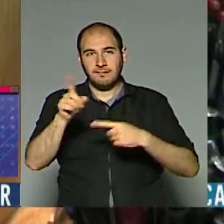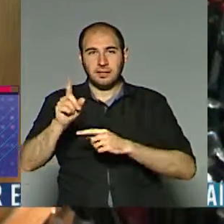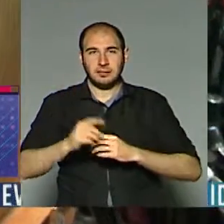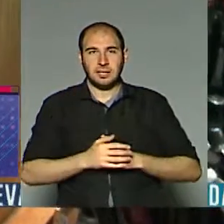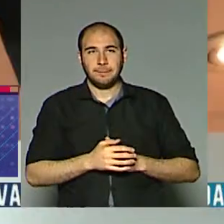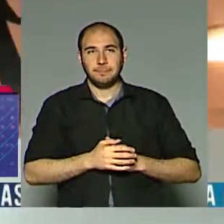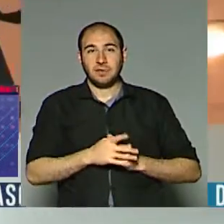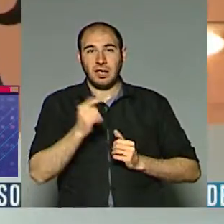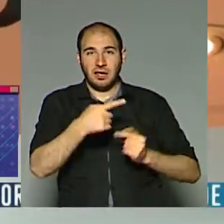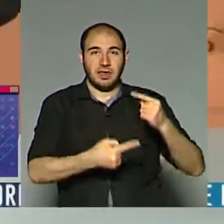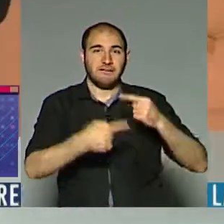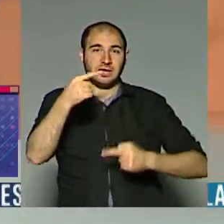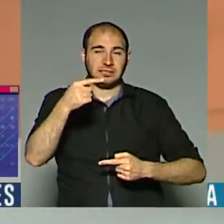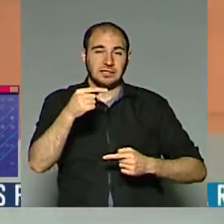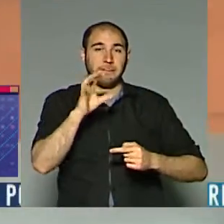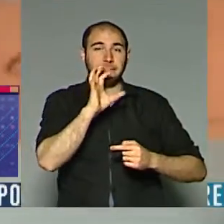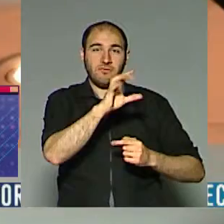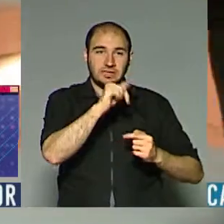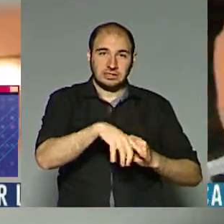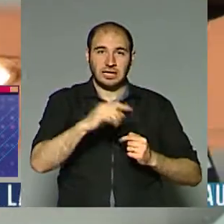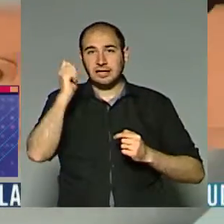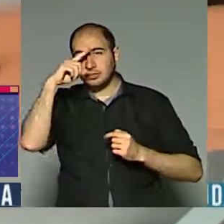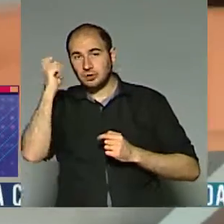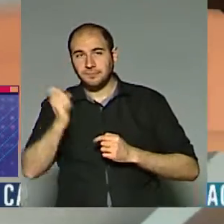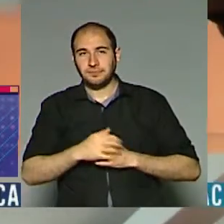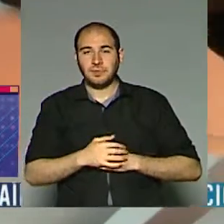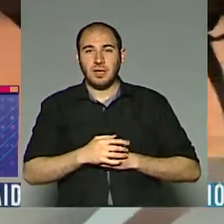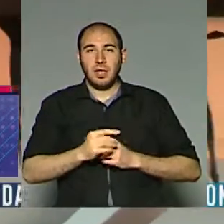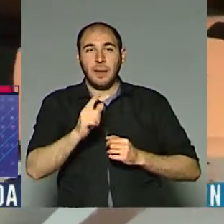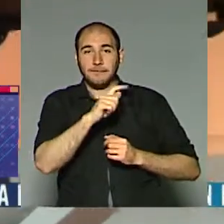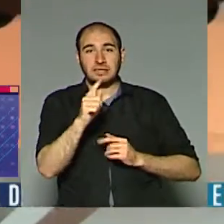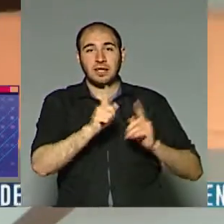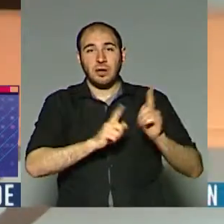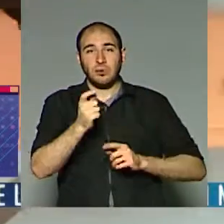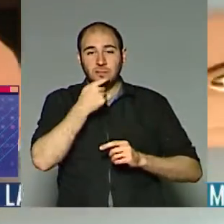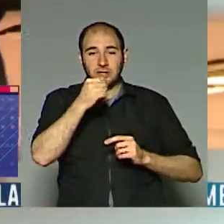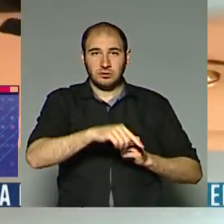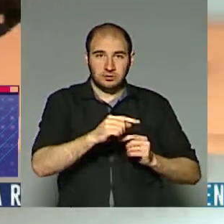distinta. Por eso la gran diferencia que hay entre la provincia y en la nación. Hay algunos meses donde a la